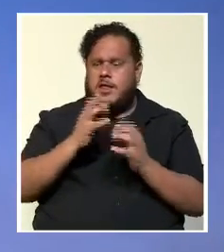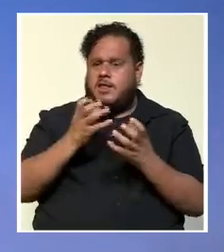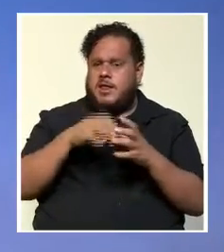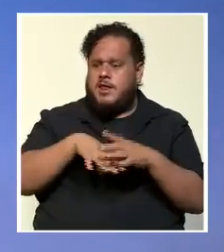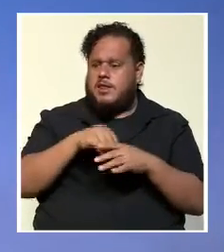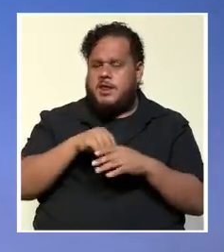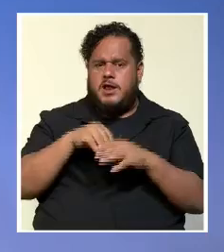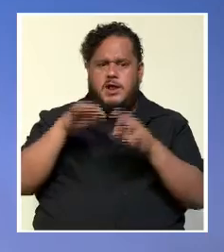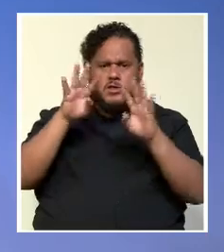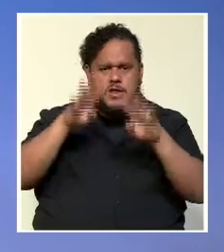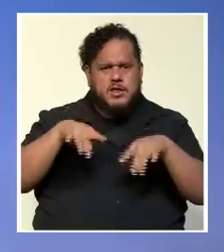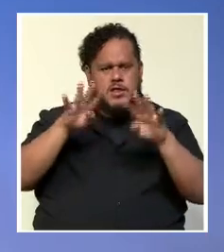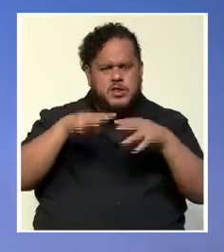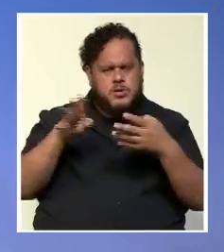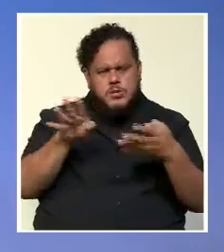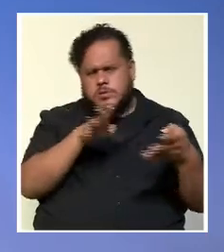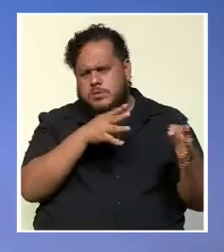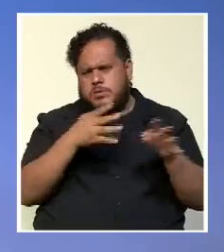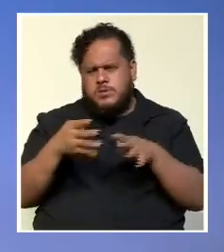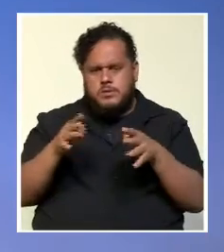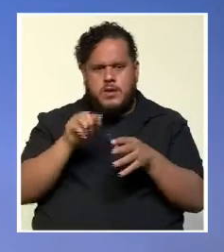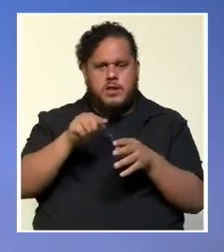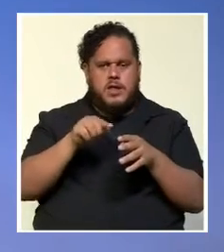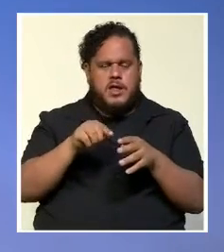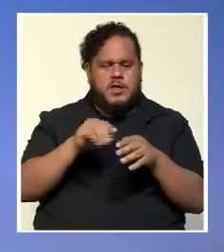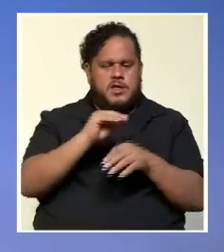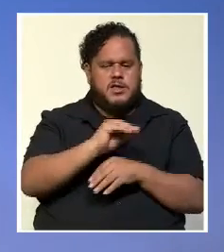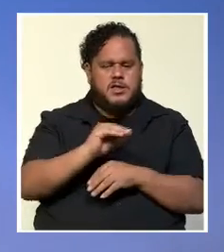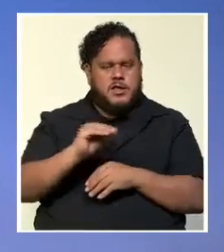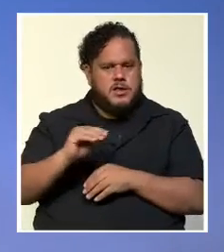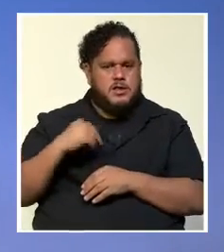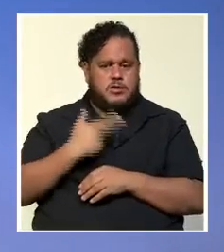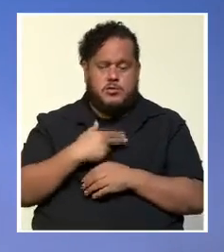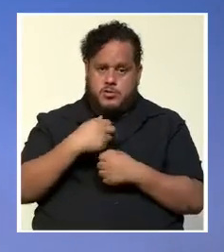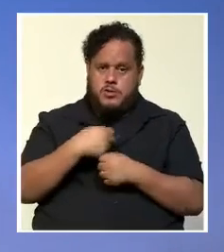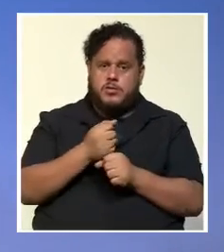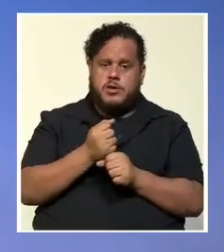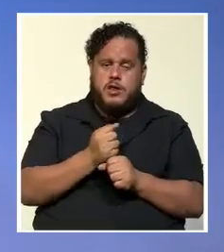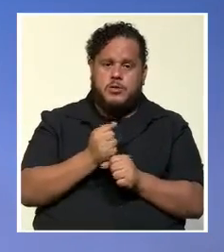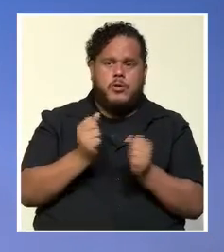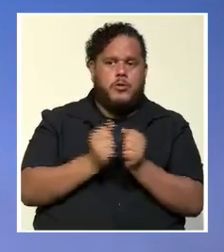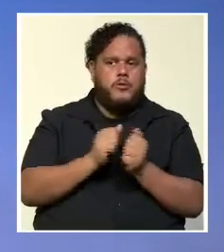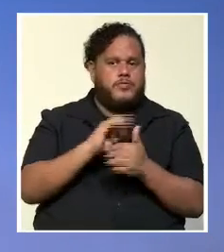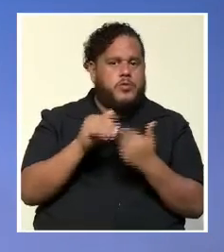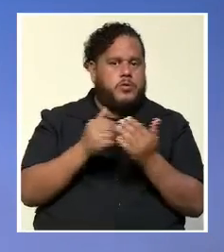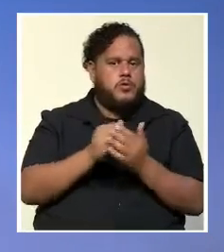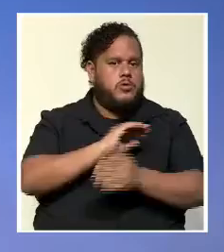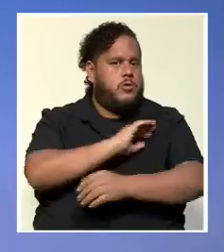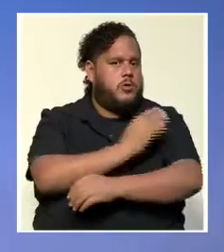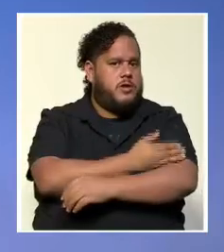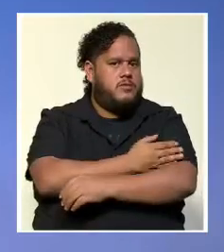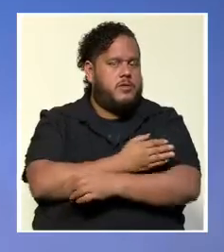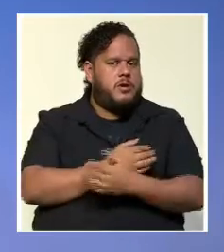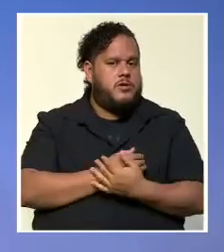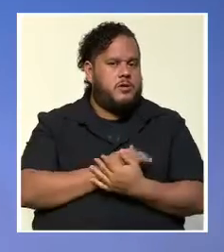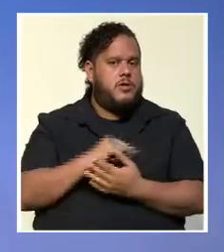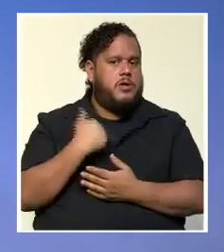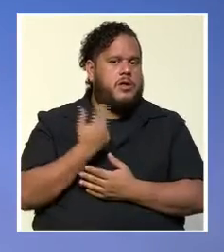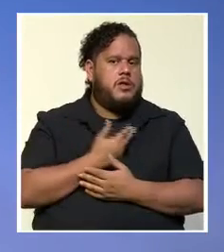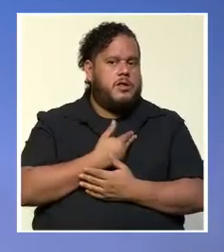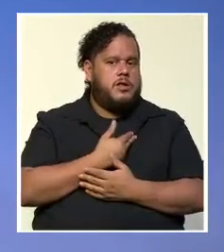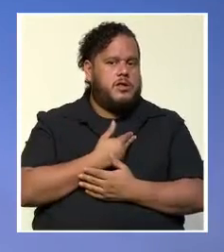lluvias huracanadas, bajo estas niñas que hemos creado con todo el esfuerzo de